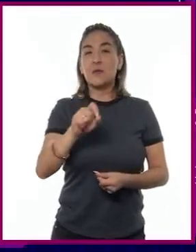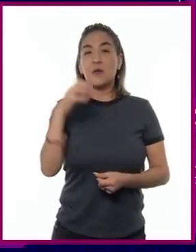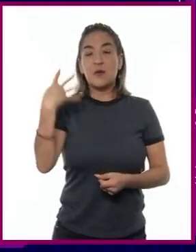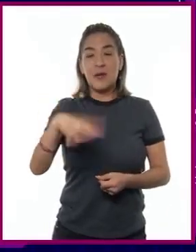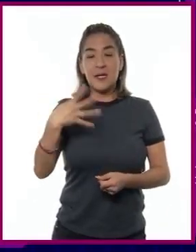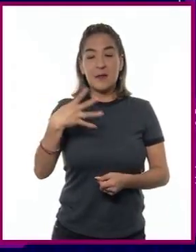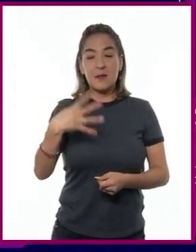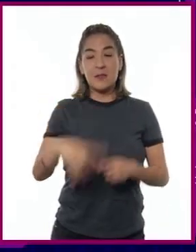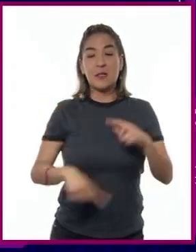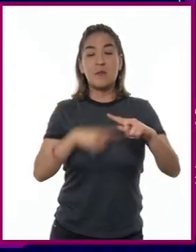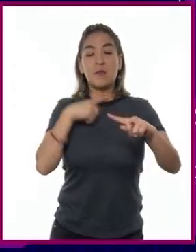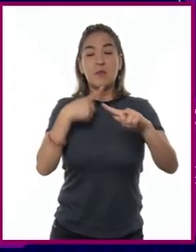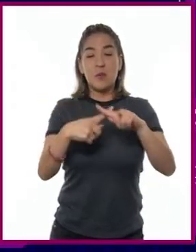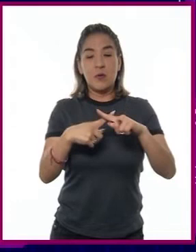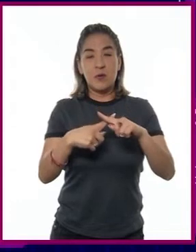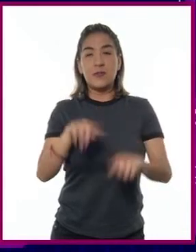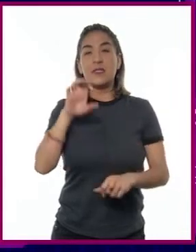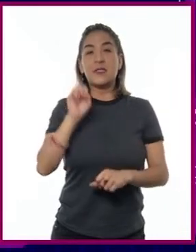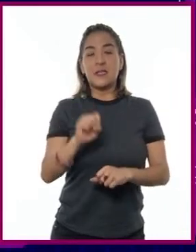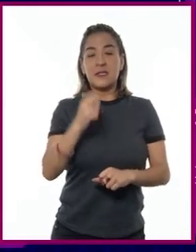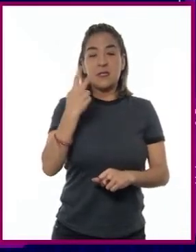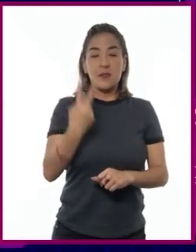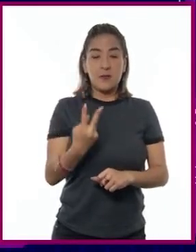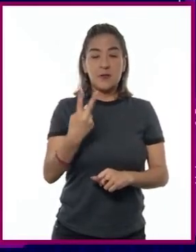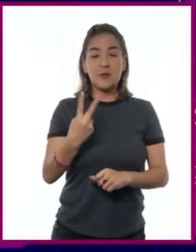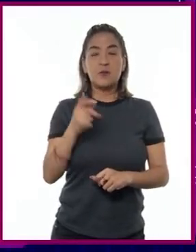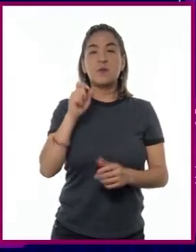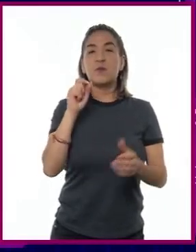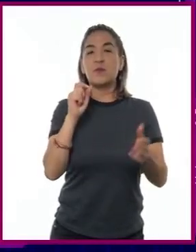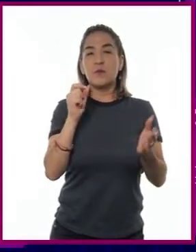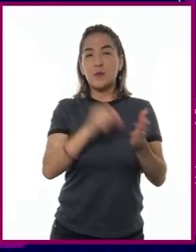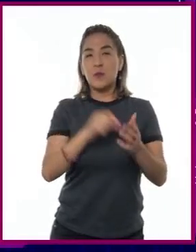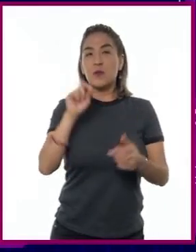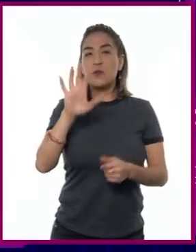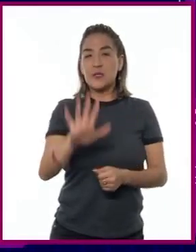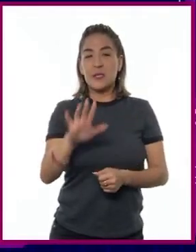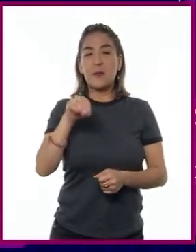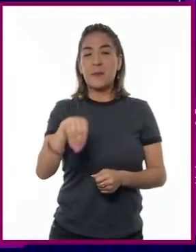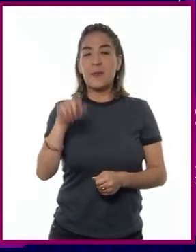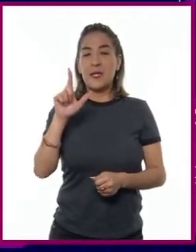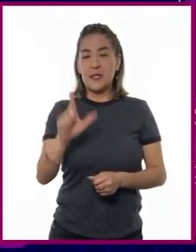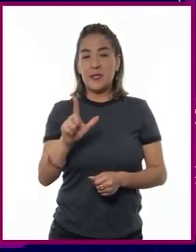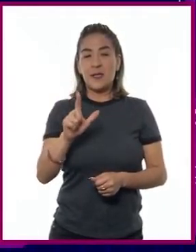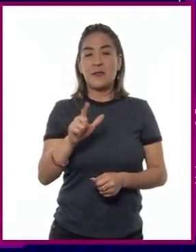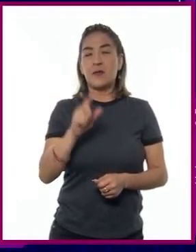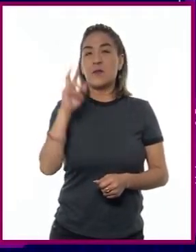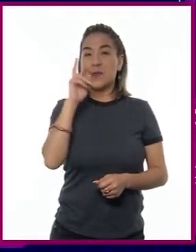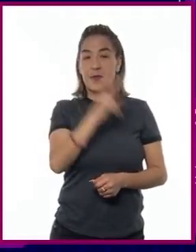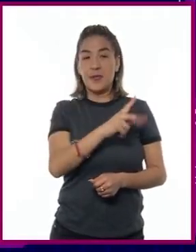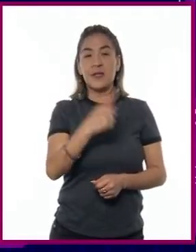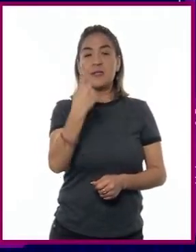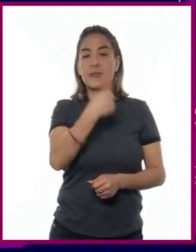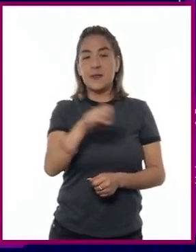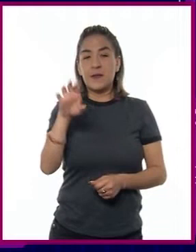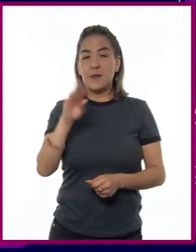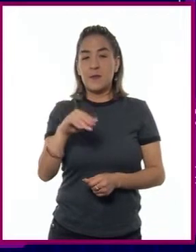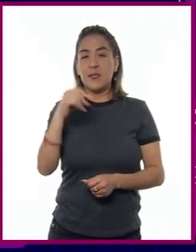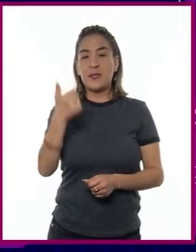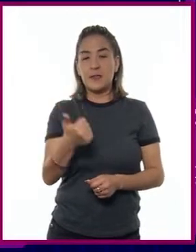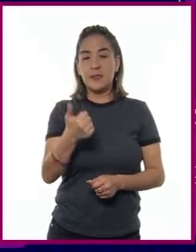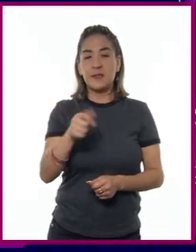lo multiplican por 62.5 mililitros, obtienen